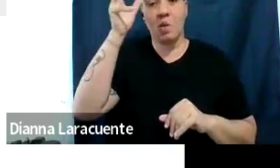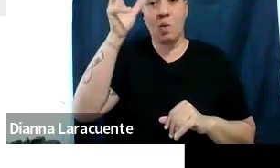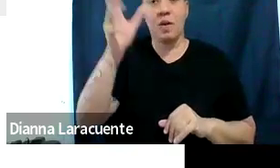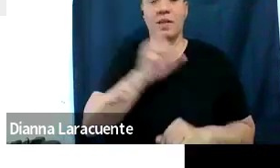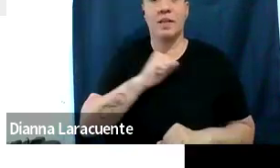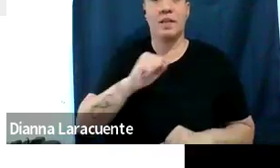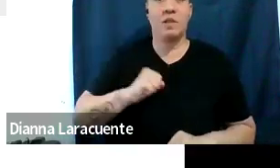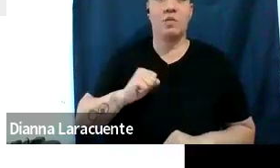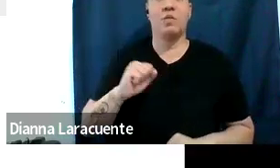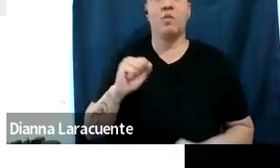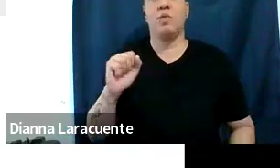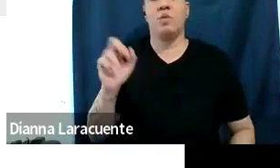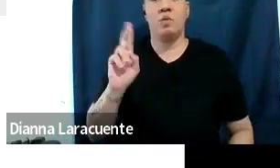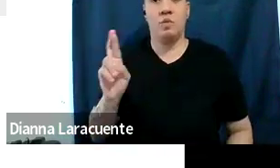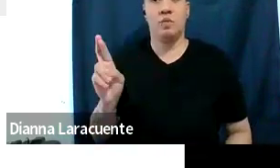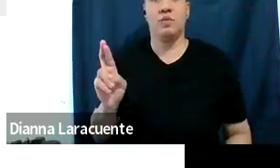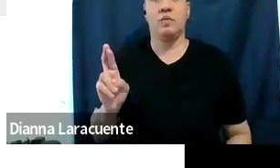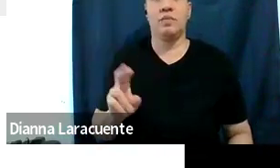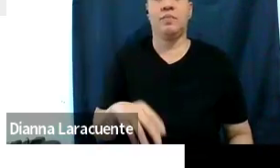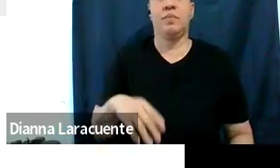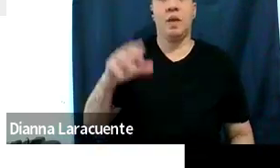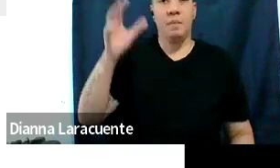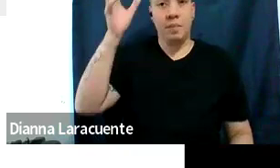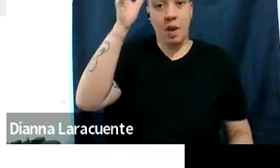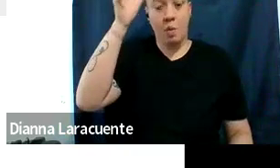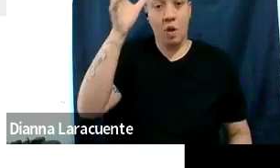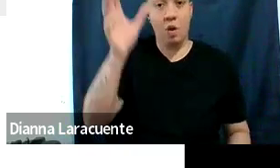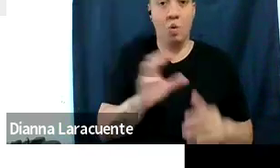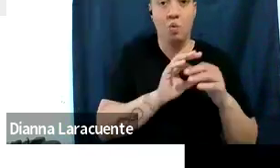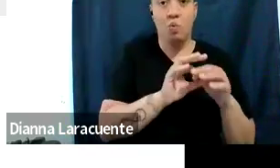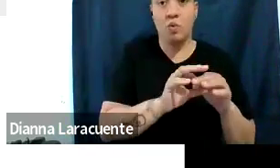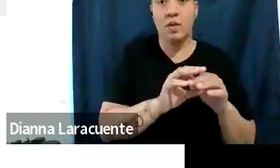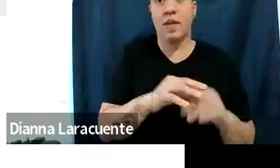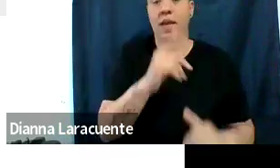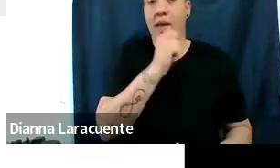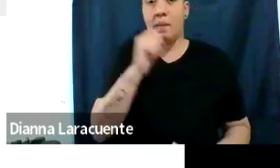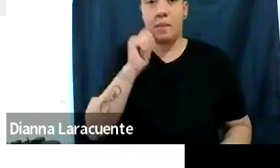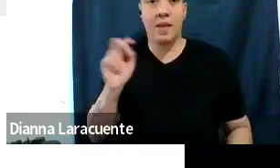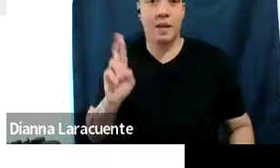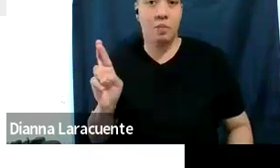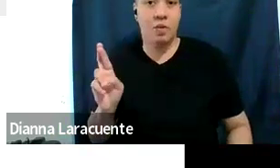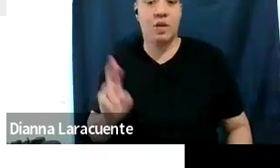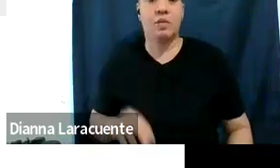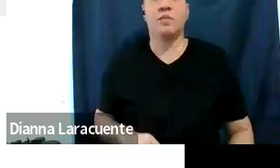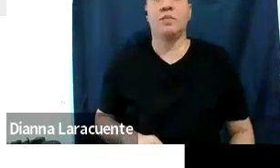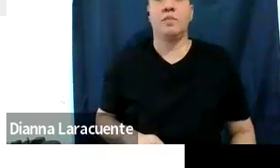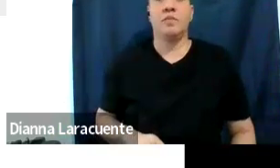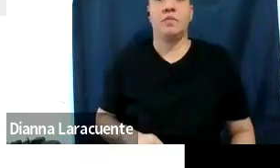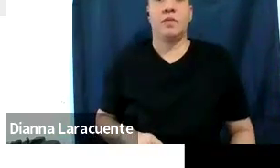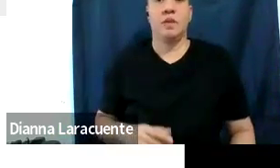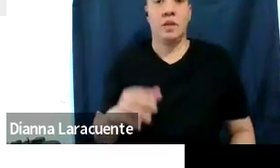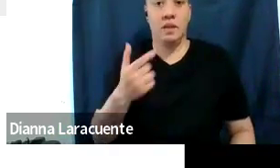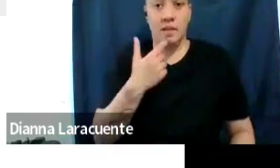sé, fue Juan Ángel Tío. Mi abuelo era unionista, pero su hermano gemelo idéntico era republicano. ¿Tú sabes lo que hacía Juan Ángel